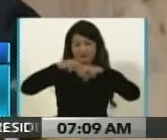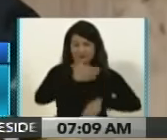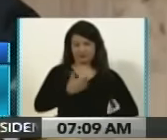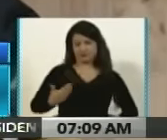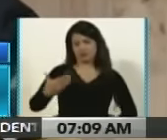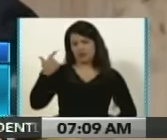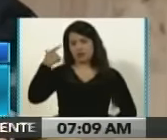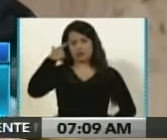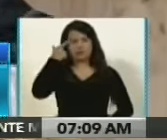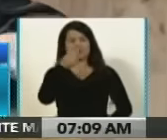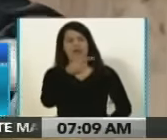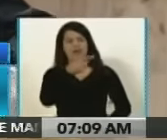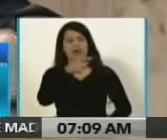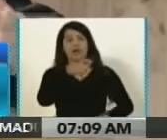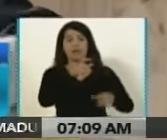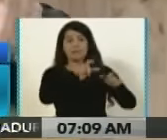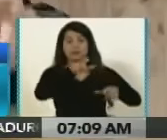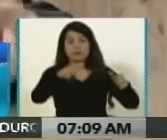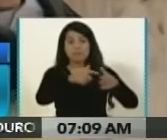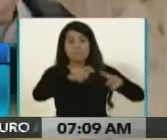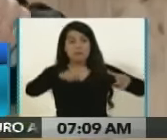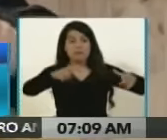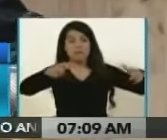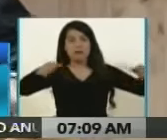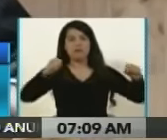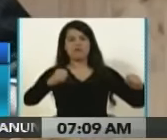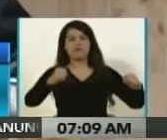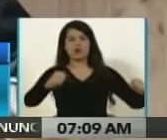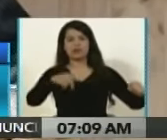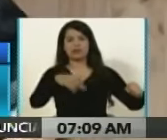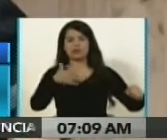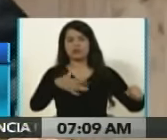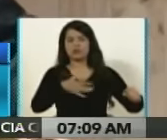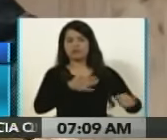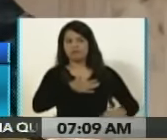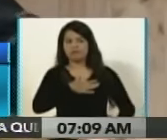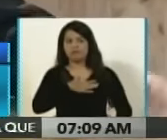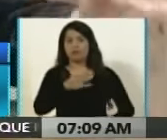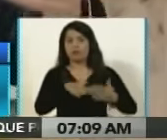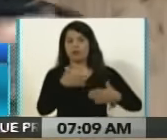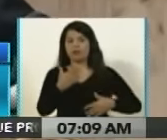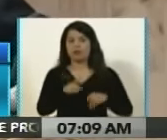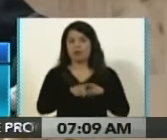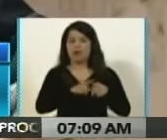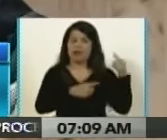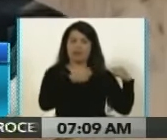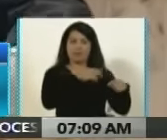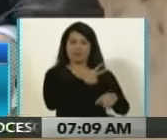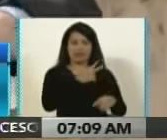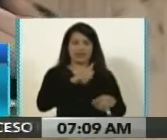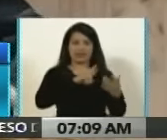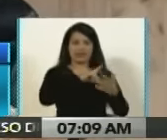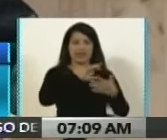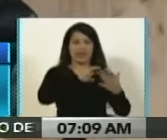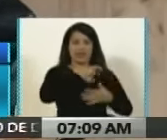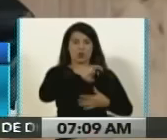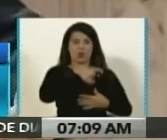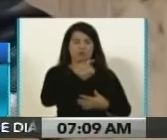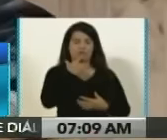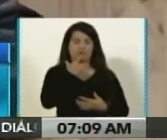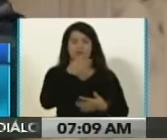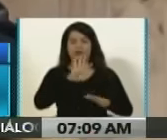profundizaba, iba a ser muy difícil detenerlo. Eso tiene que detenerlo por la violencia y